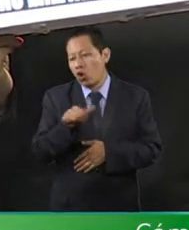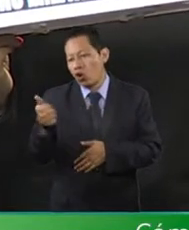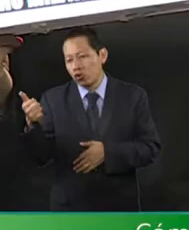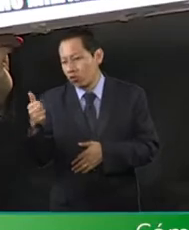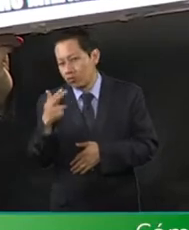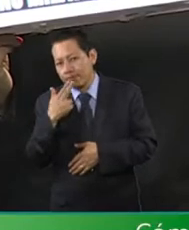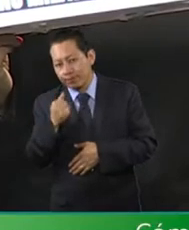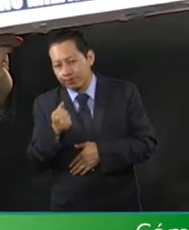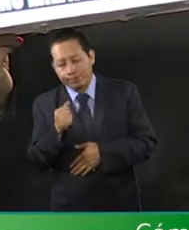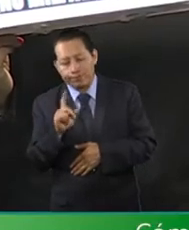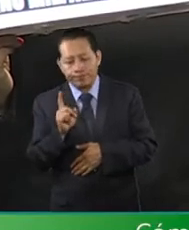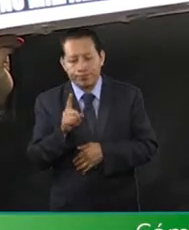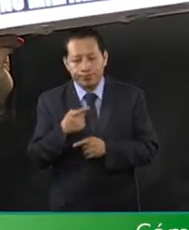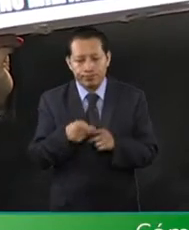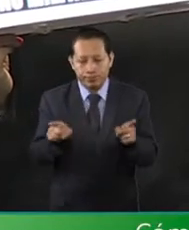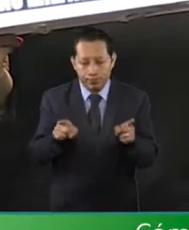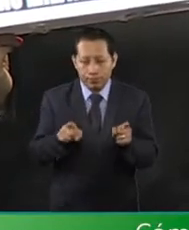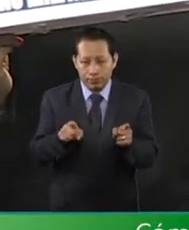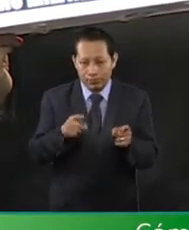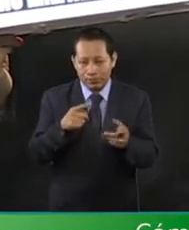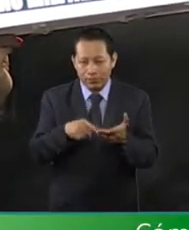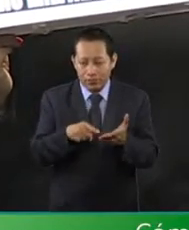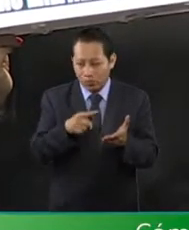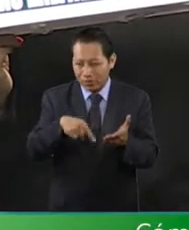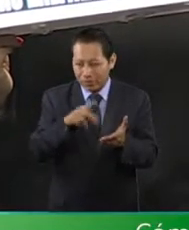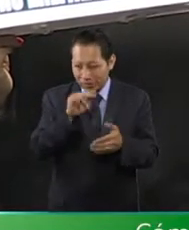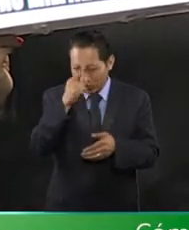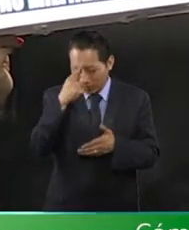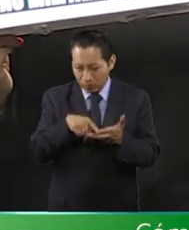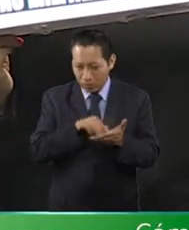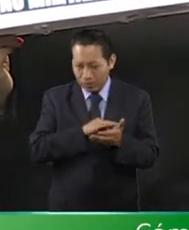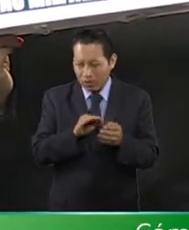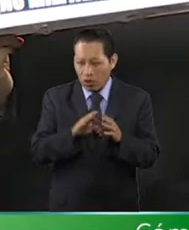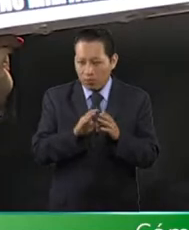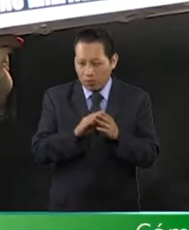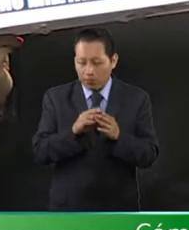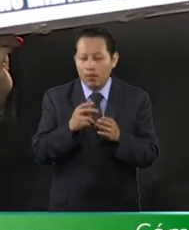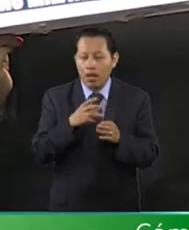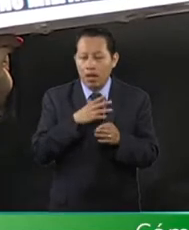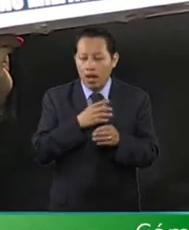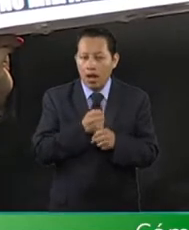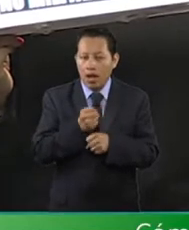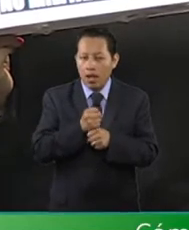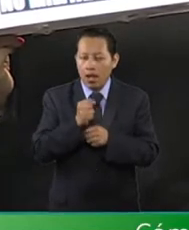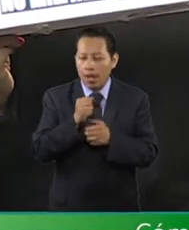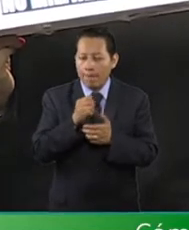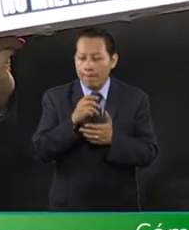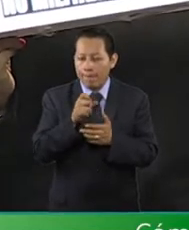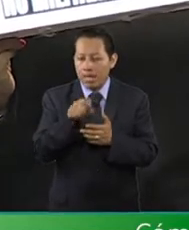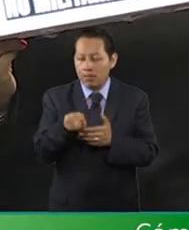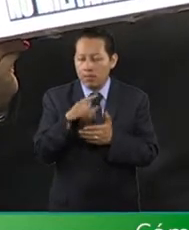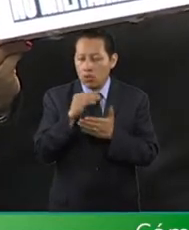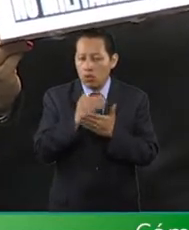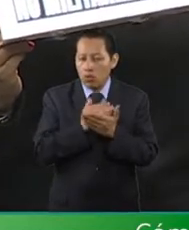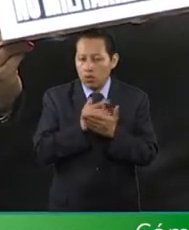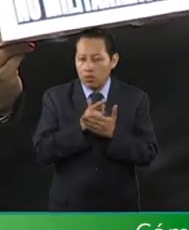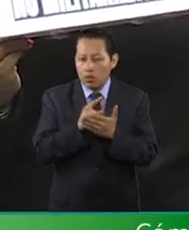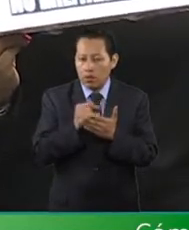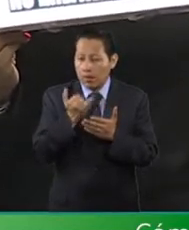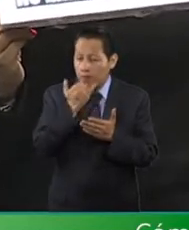no creo que ni Ustedes se creen la reducción en la violencia